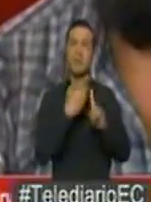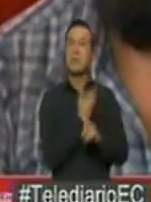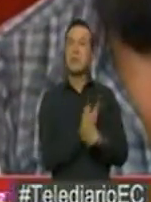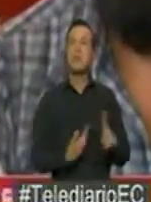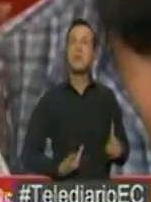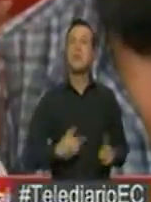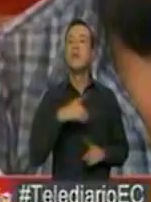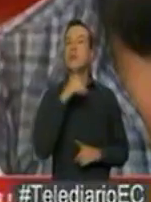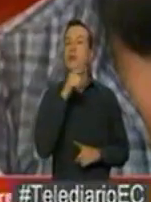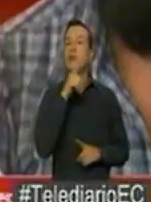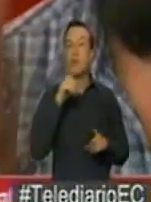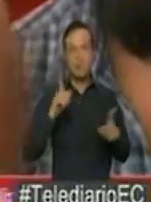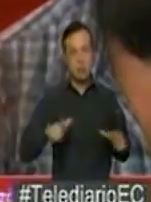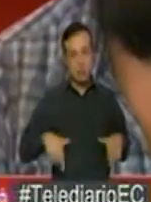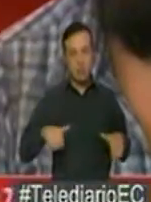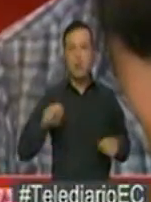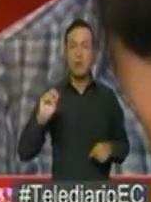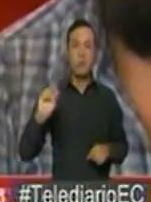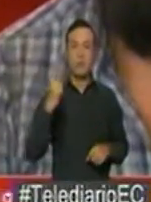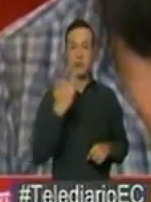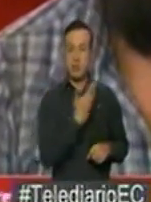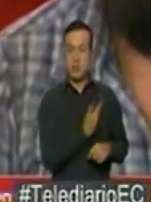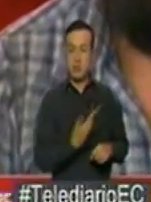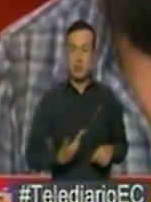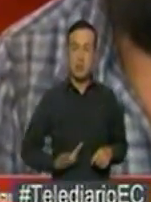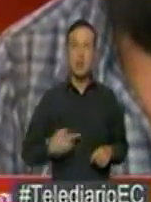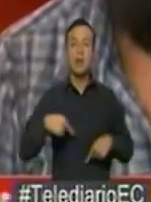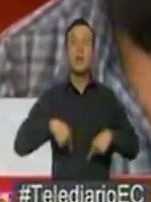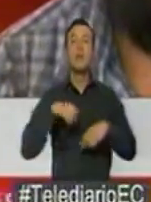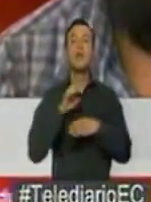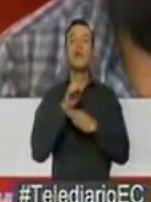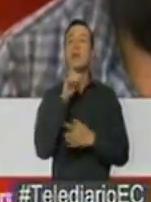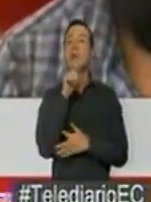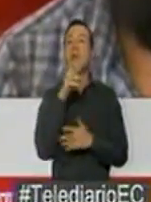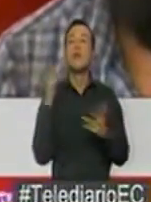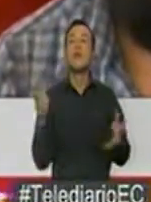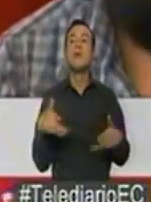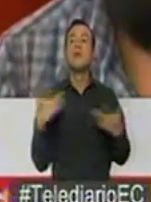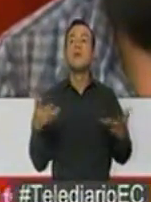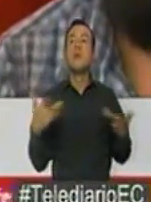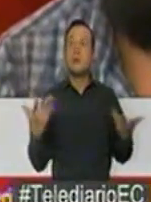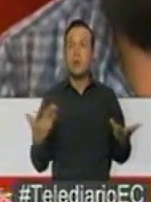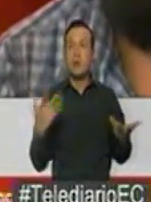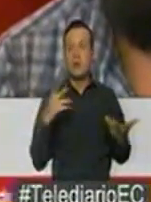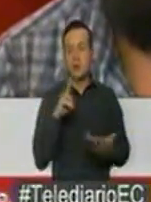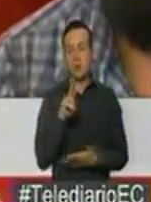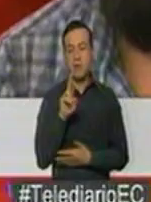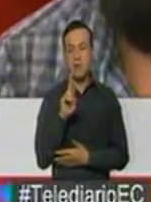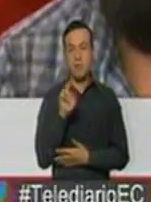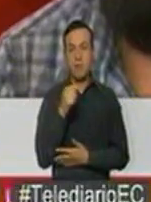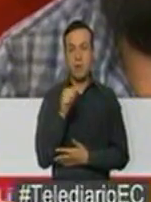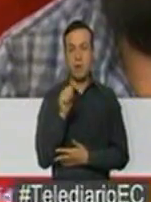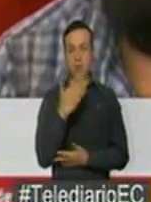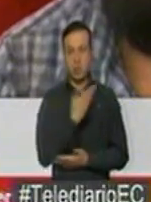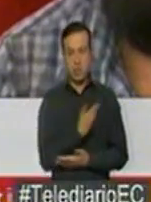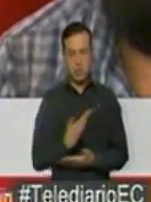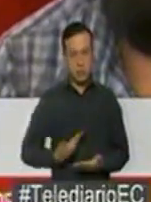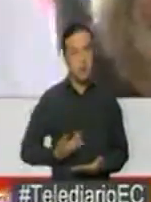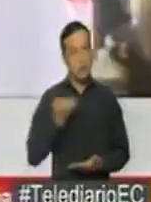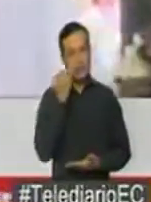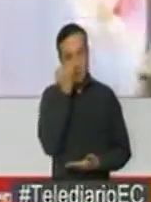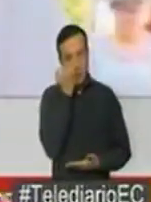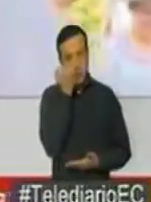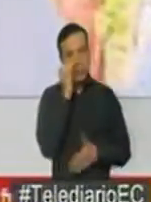es? Lenín Moreno. ¿Y el segundo presidente aquí en el Ecuador quién es? Es Jaime Vargas, presidente de los pueblos y nacionalidades del